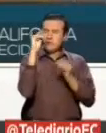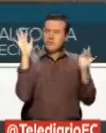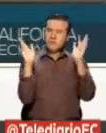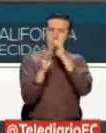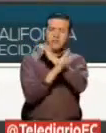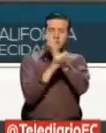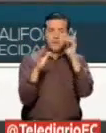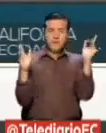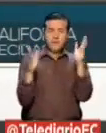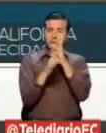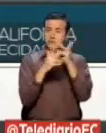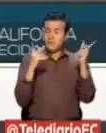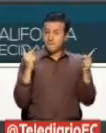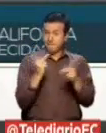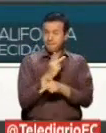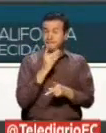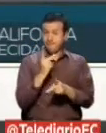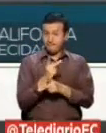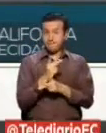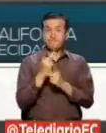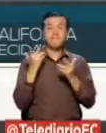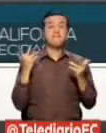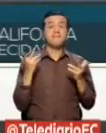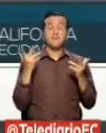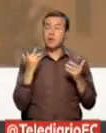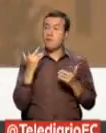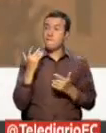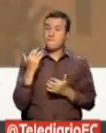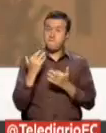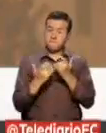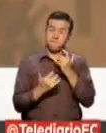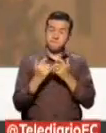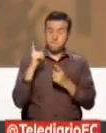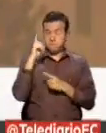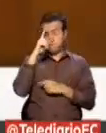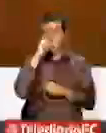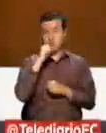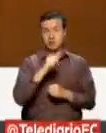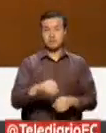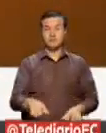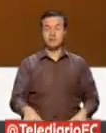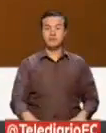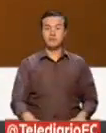vientos, llevando al límite los recursos para el combate del fuego.